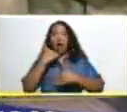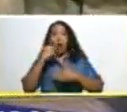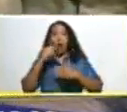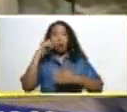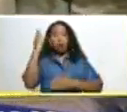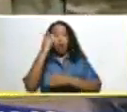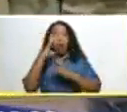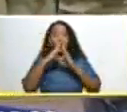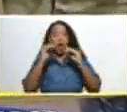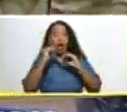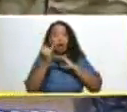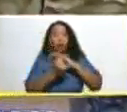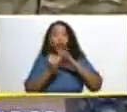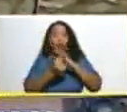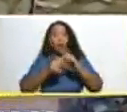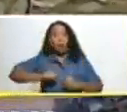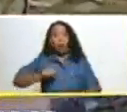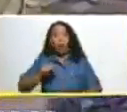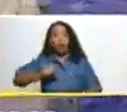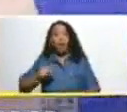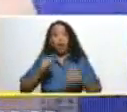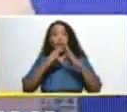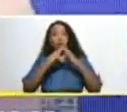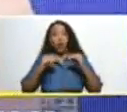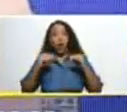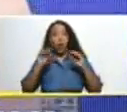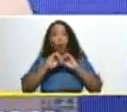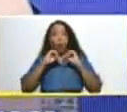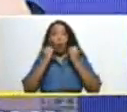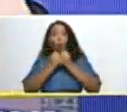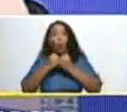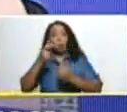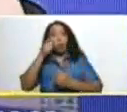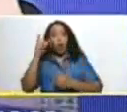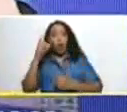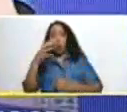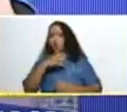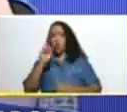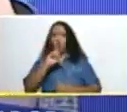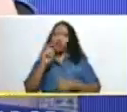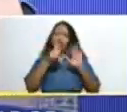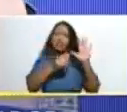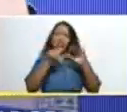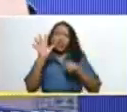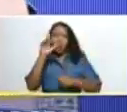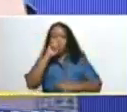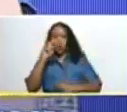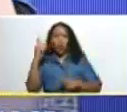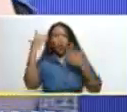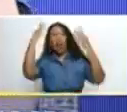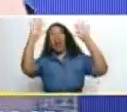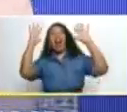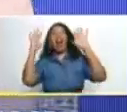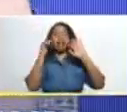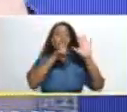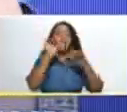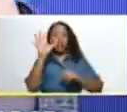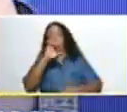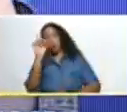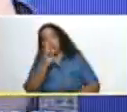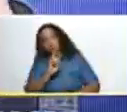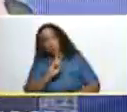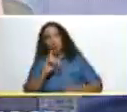las instituciones policiales, todos los organismos de seguridad, que podamos celebrar, no 65 años, porque no se trata de celebrar 65 años, se trata